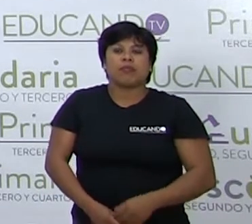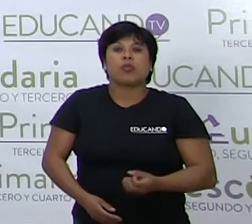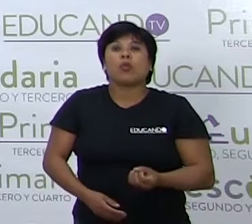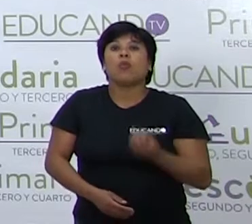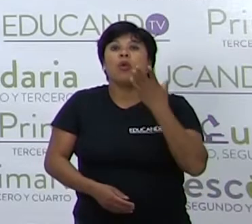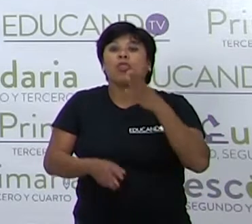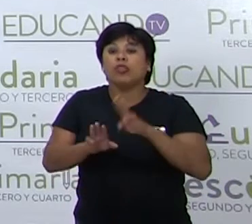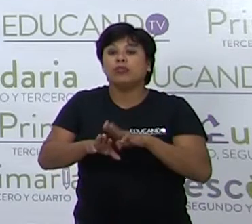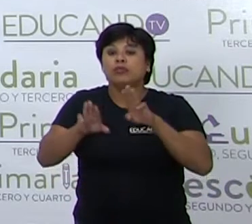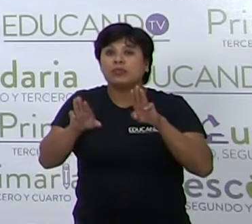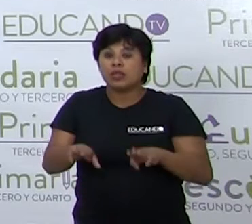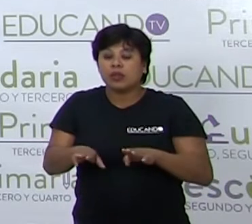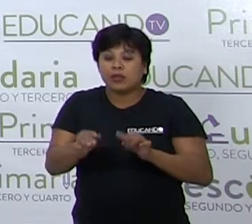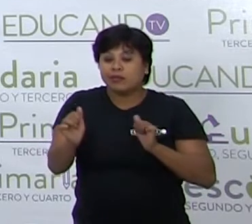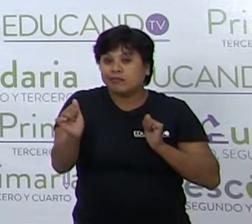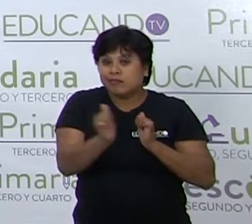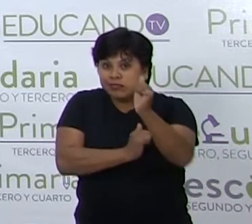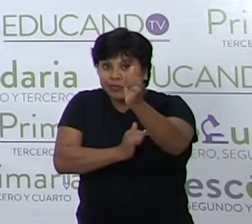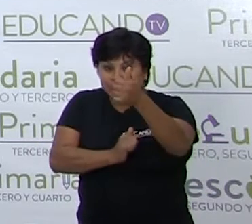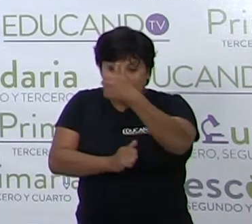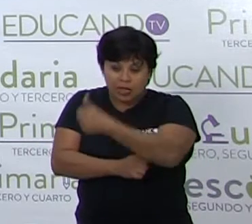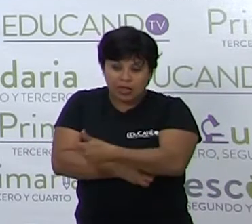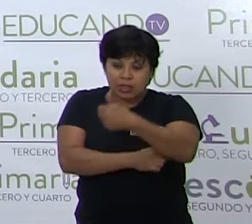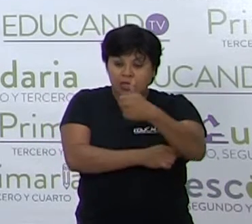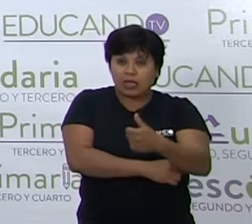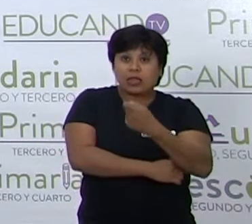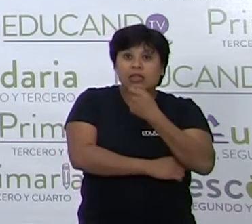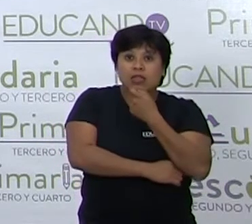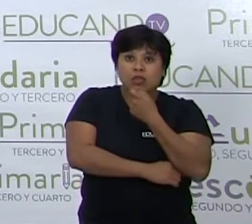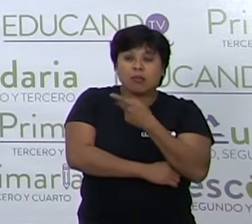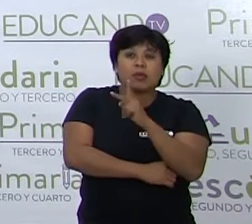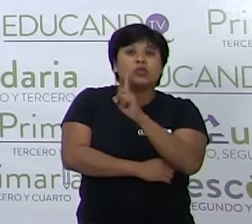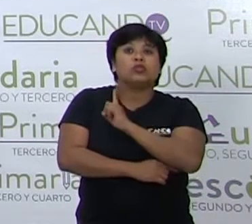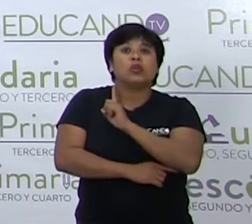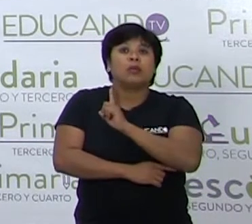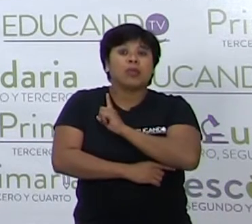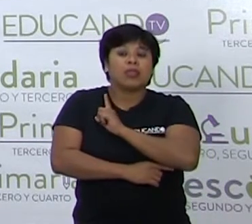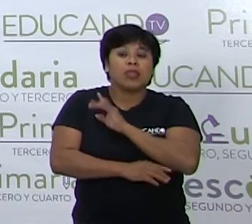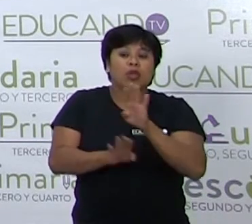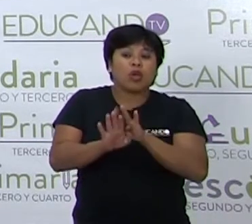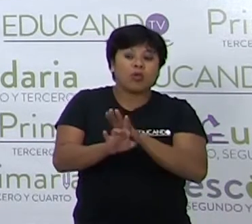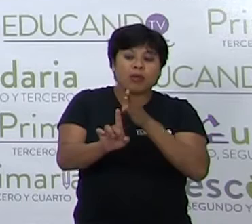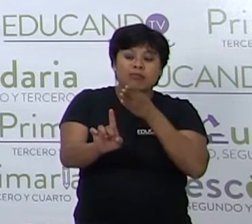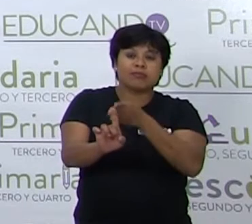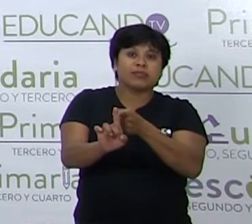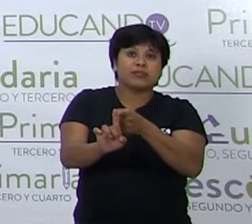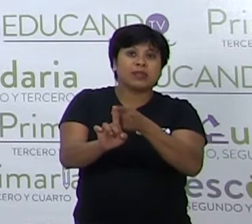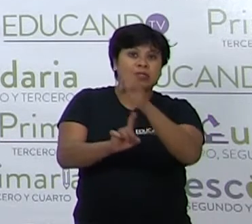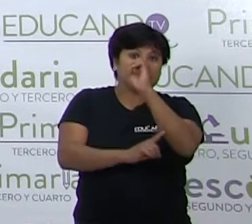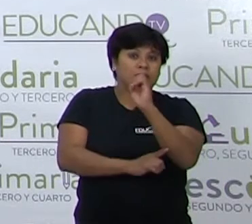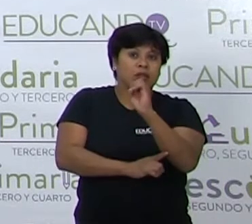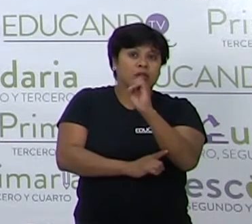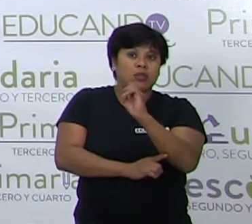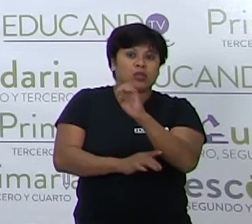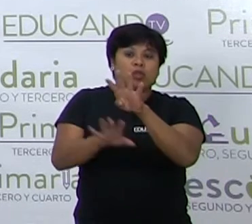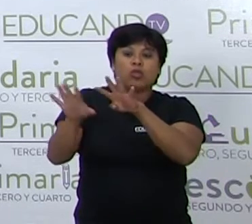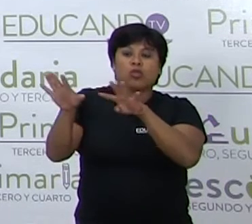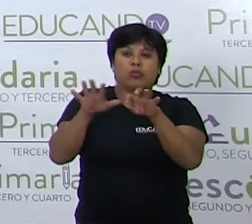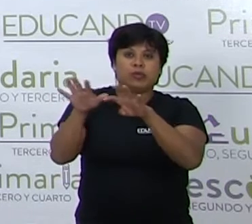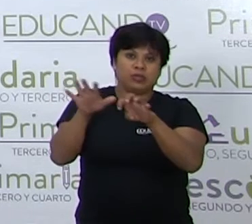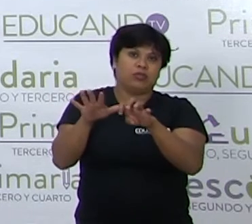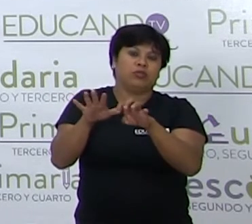cuántos metros recorrió cada niño, pero solo me dan como pista el 0 y el